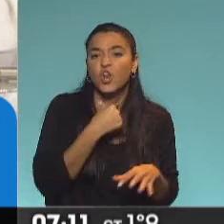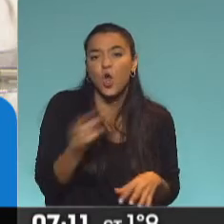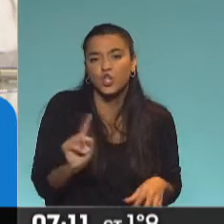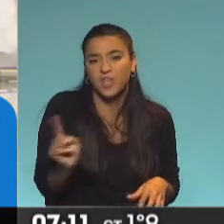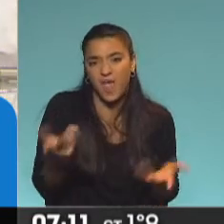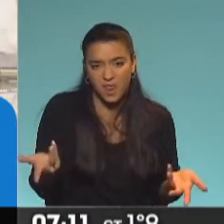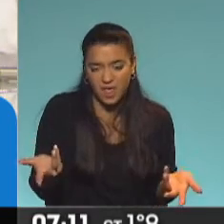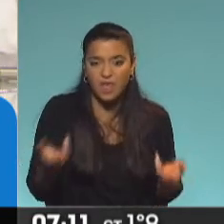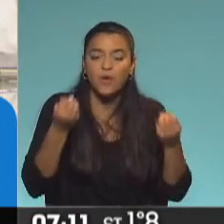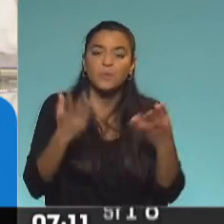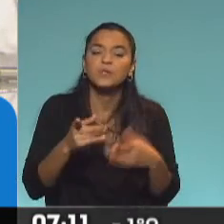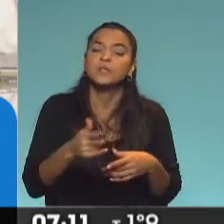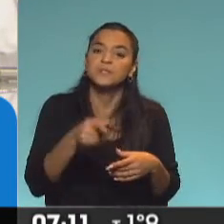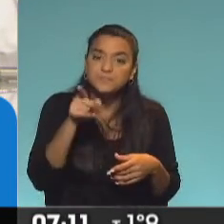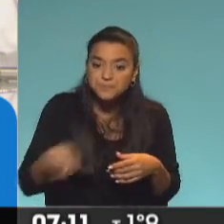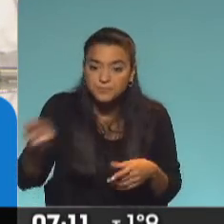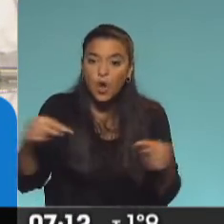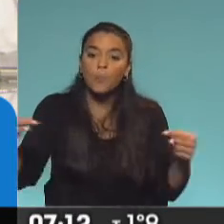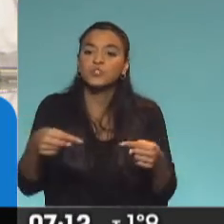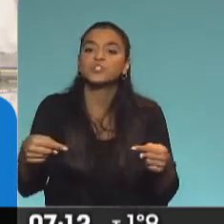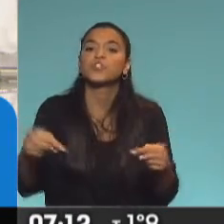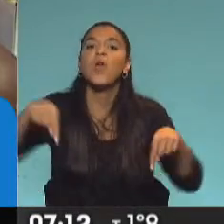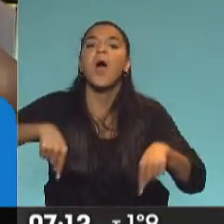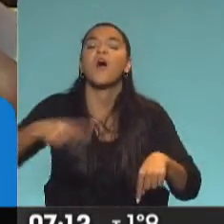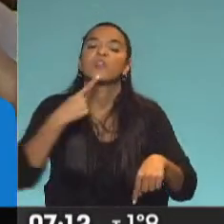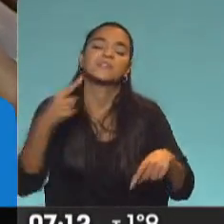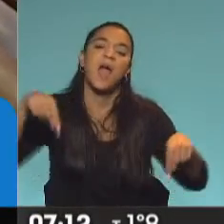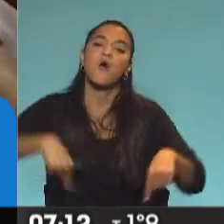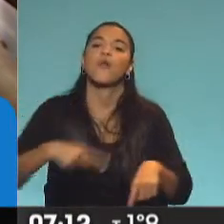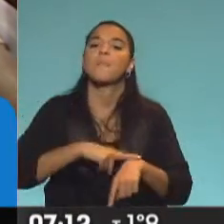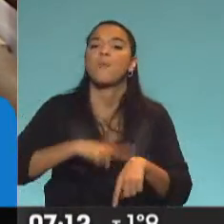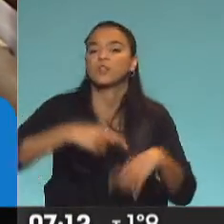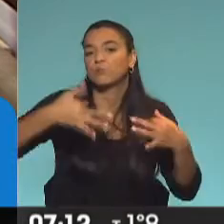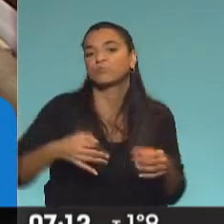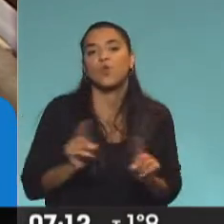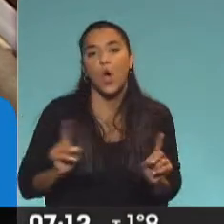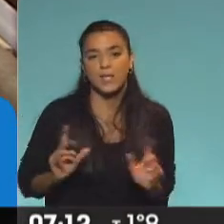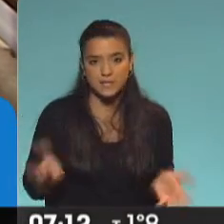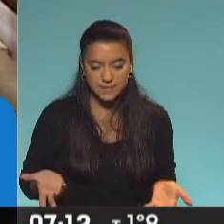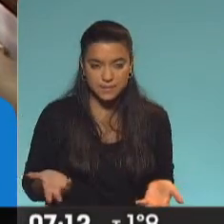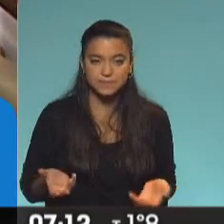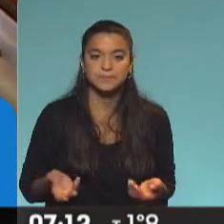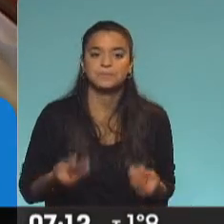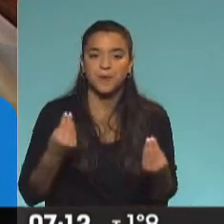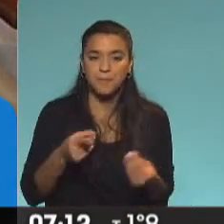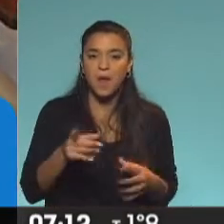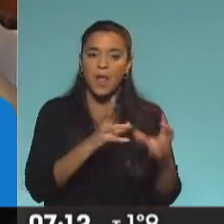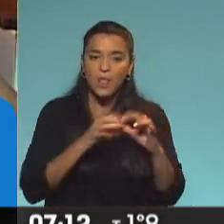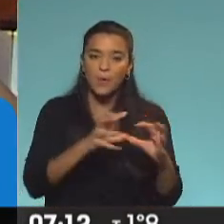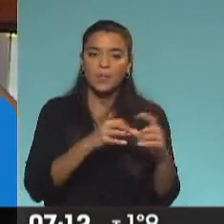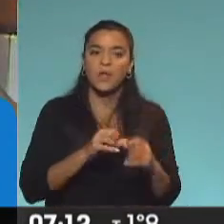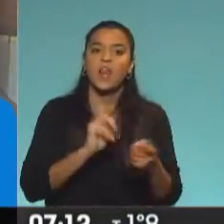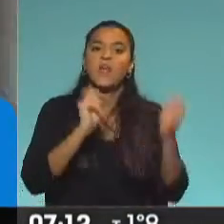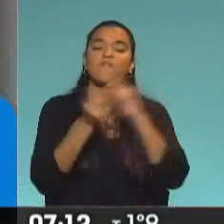hubieran negado porque insisten en que no es el momento oportuno, en este documento señalan esto, para debatir una